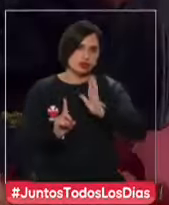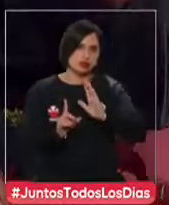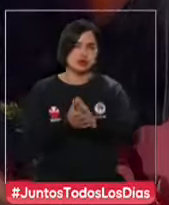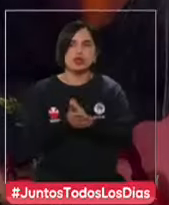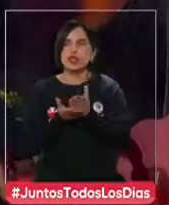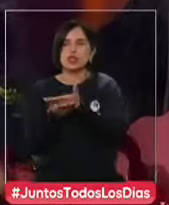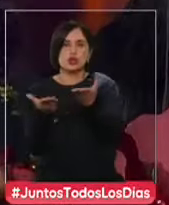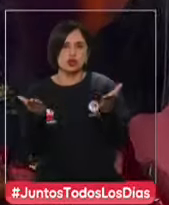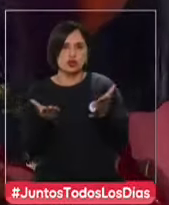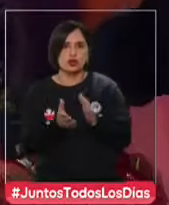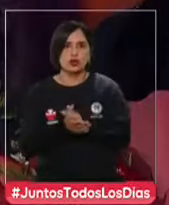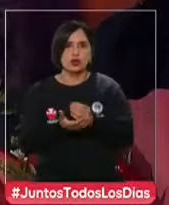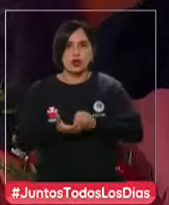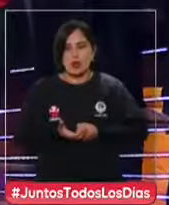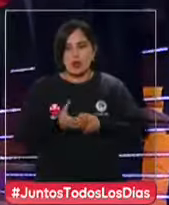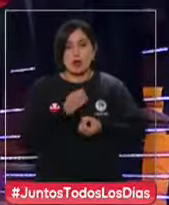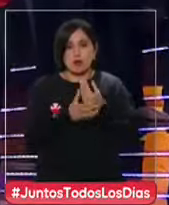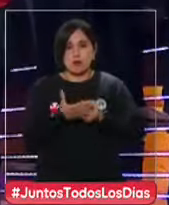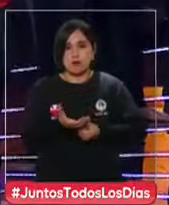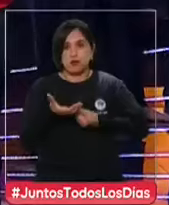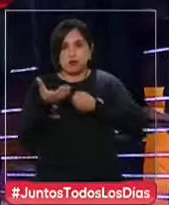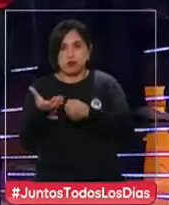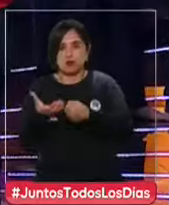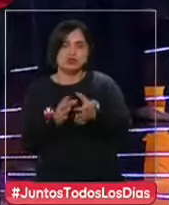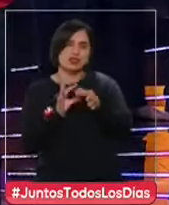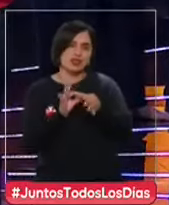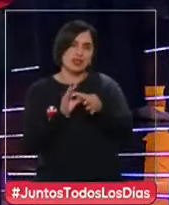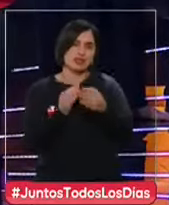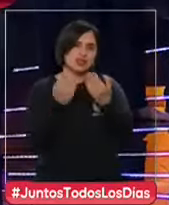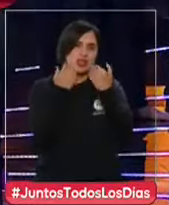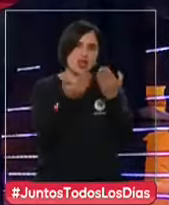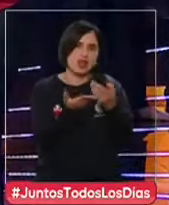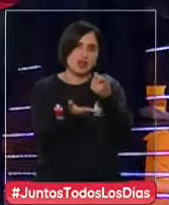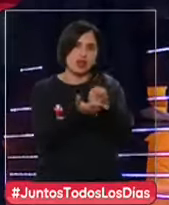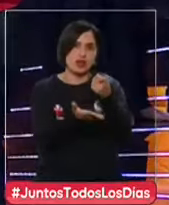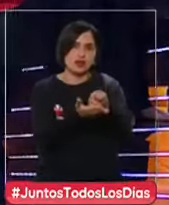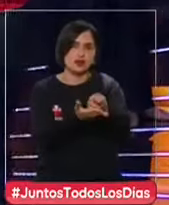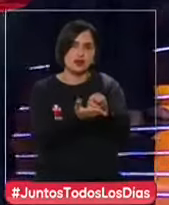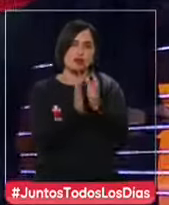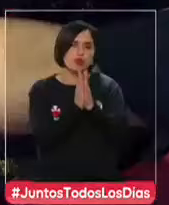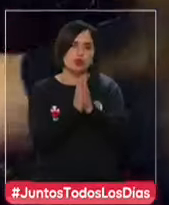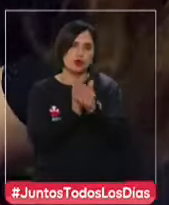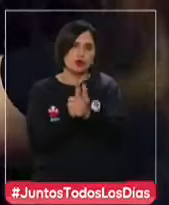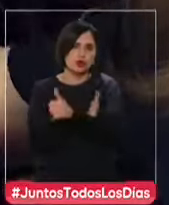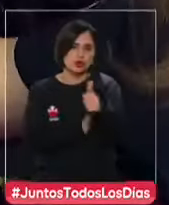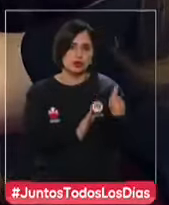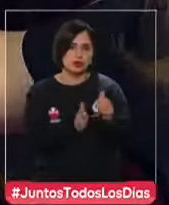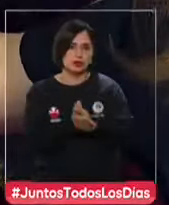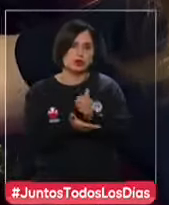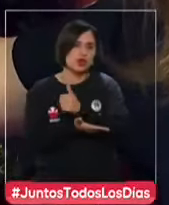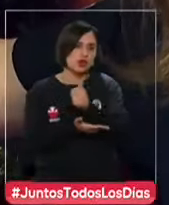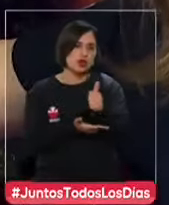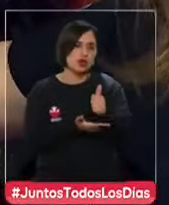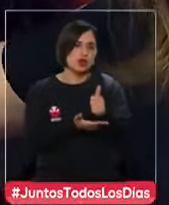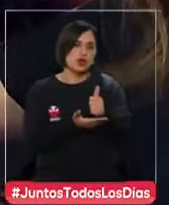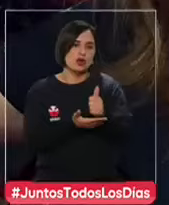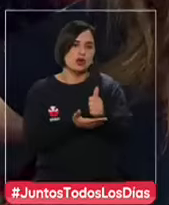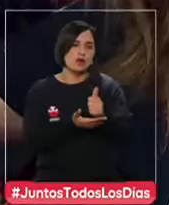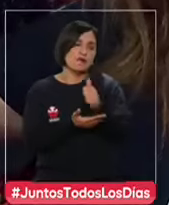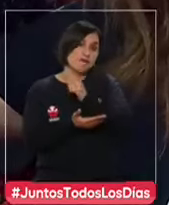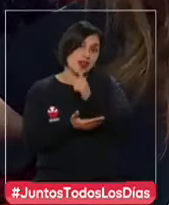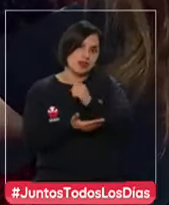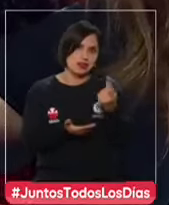papás que entregaron las flores. Muchas gracias y a donar. Muchas gracias y a donar. Todos a donar, por favor. Sí, todos a donar. Estamos muy